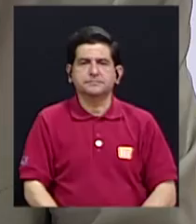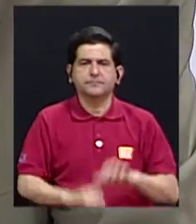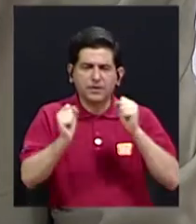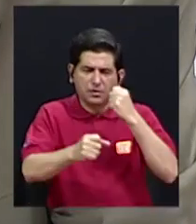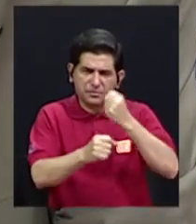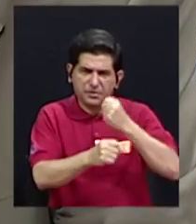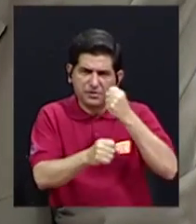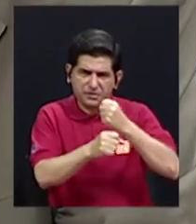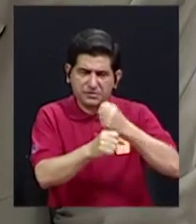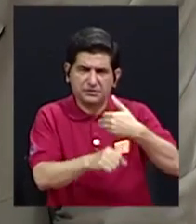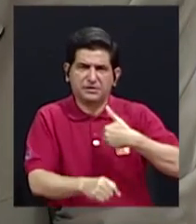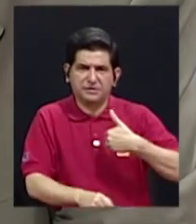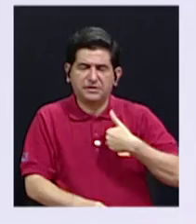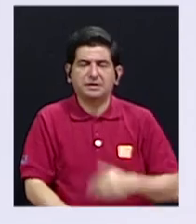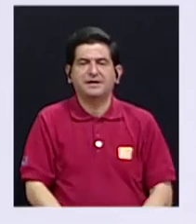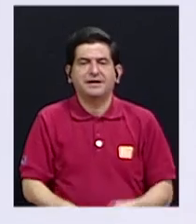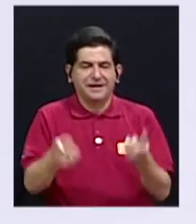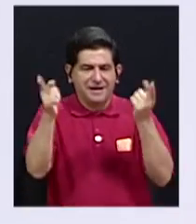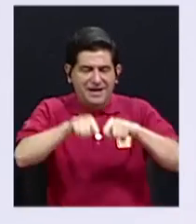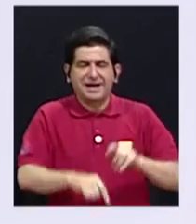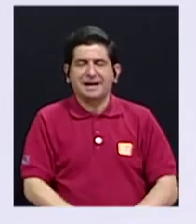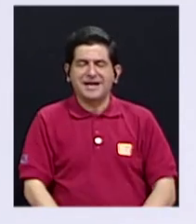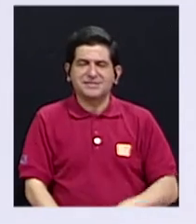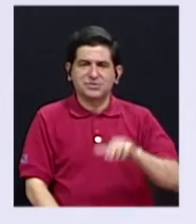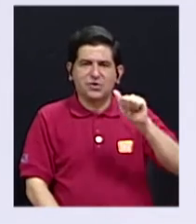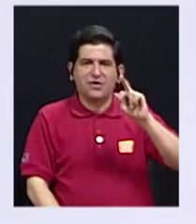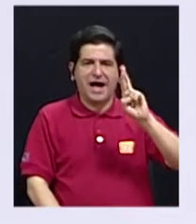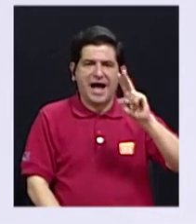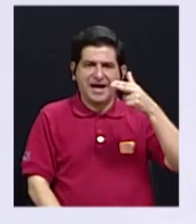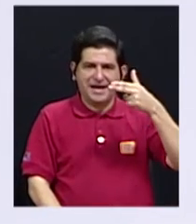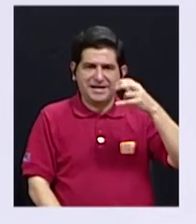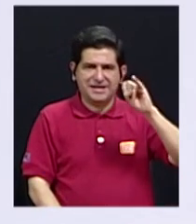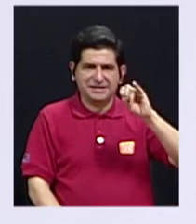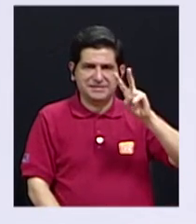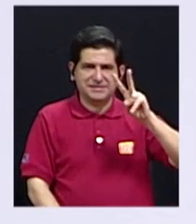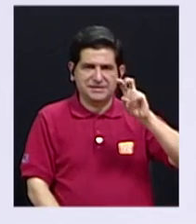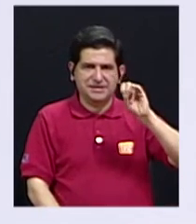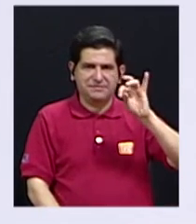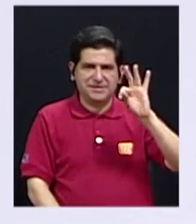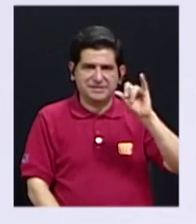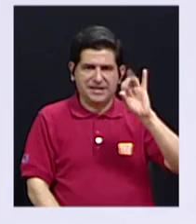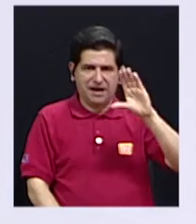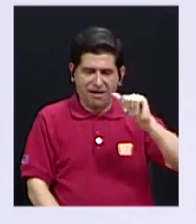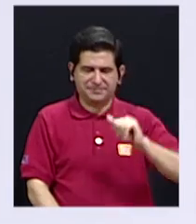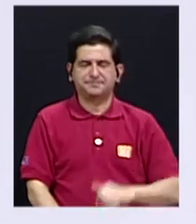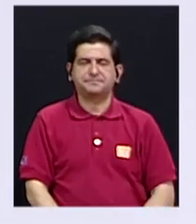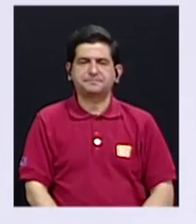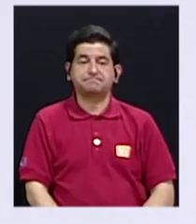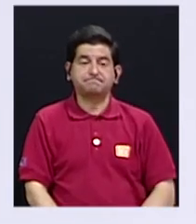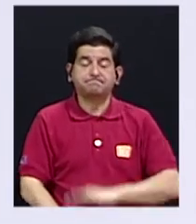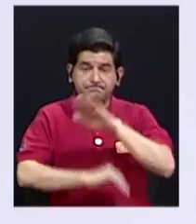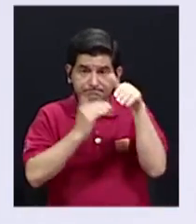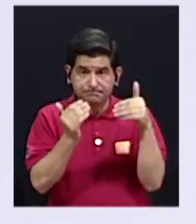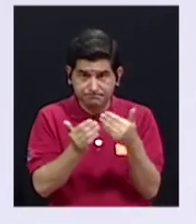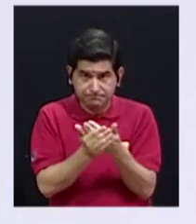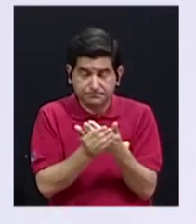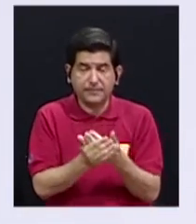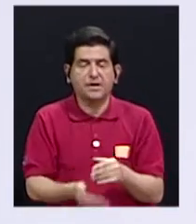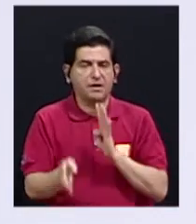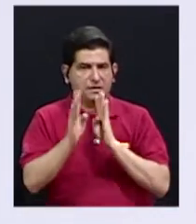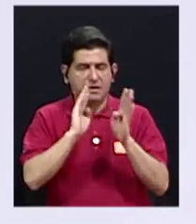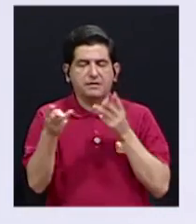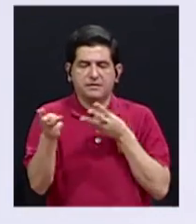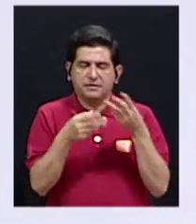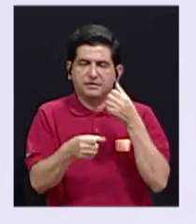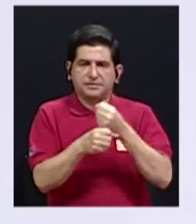en esa característica de hecho es curioso porque como todo eso estamos hablando